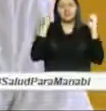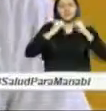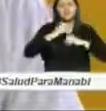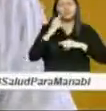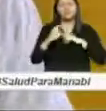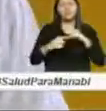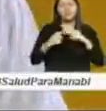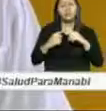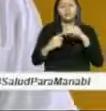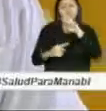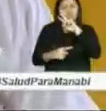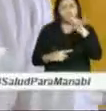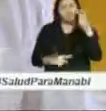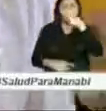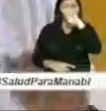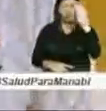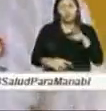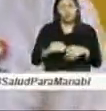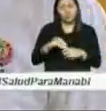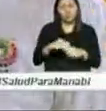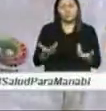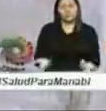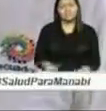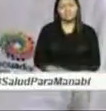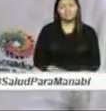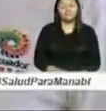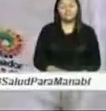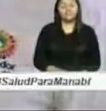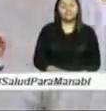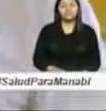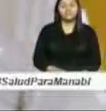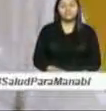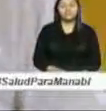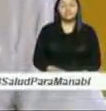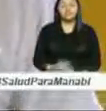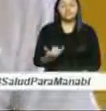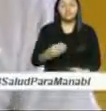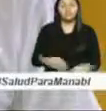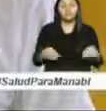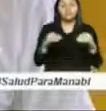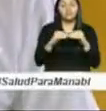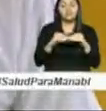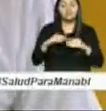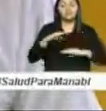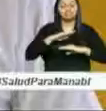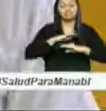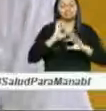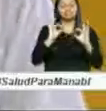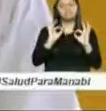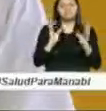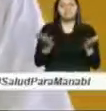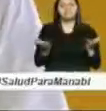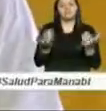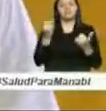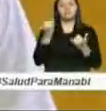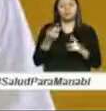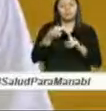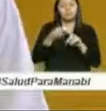¿Cuándo se iba a ver antes aquello en nuestro país? Son las cosas que nos llenan de sana satisfacción. Hemos pasado